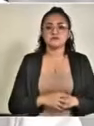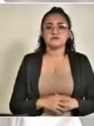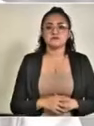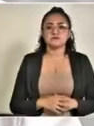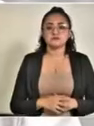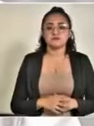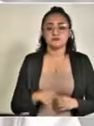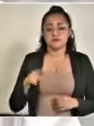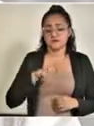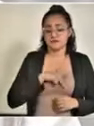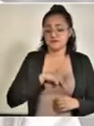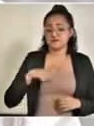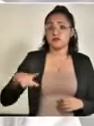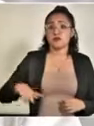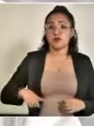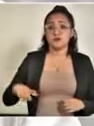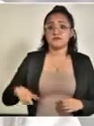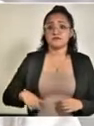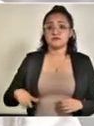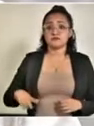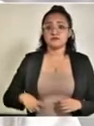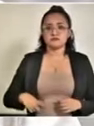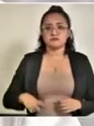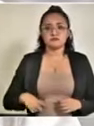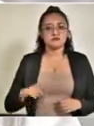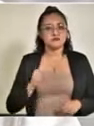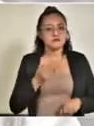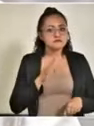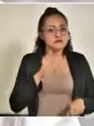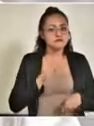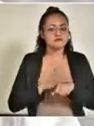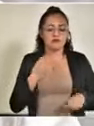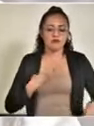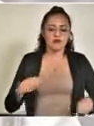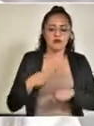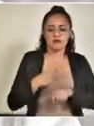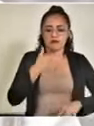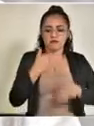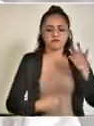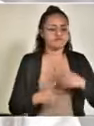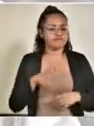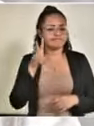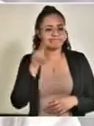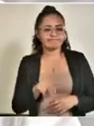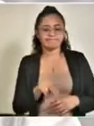Y que mi gobierno no será otro más